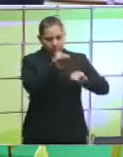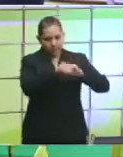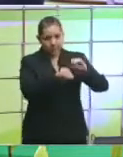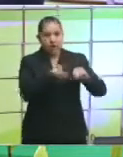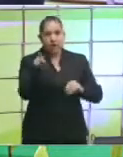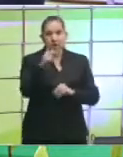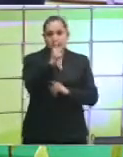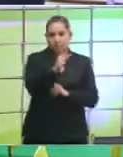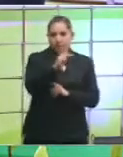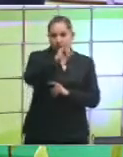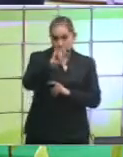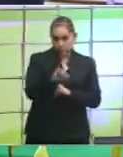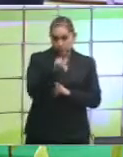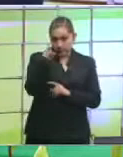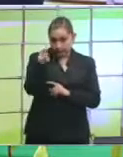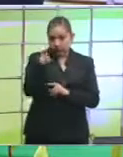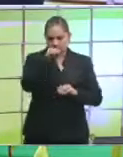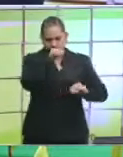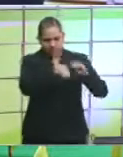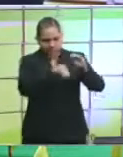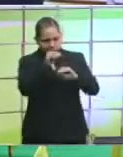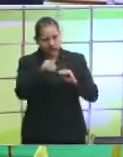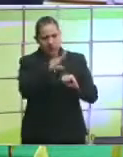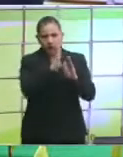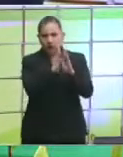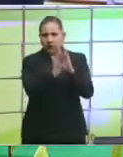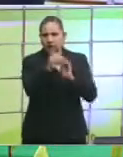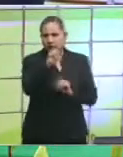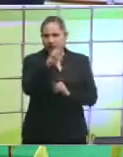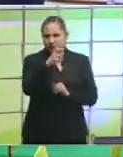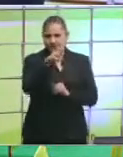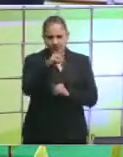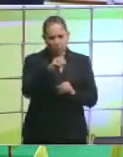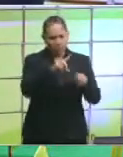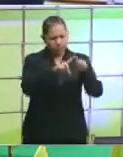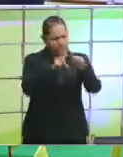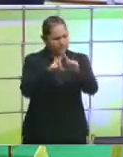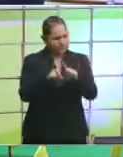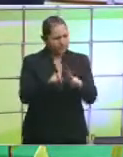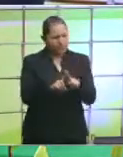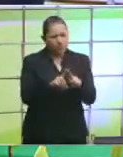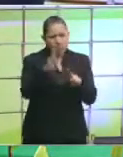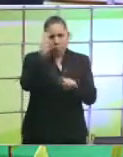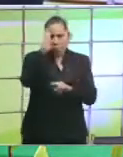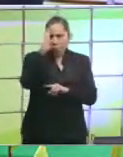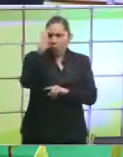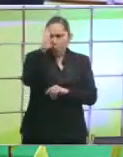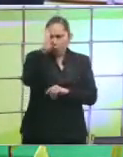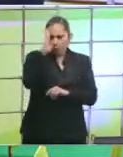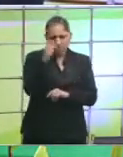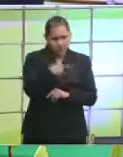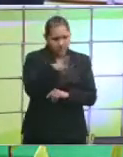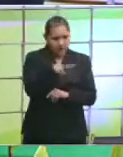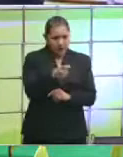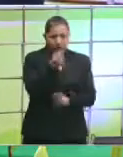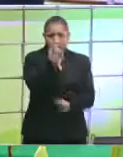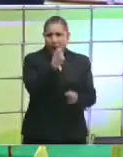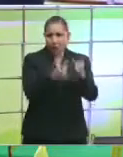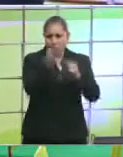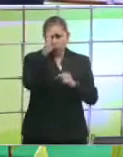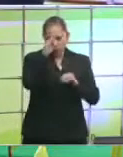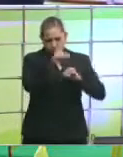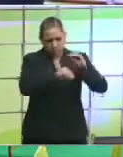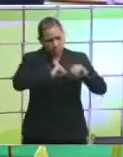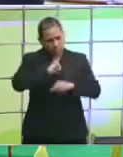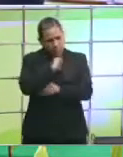genera archivos gigantescos usted lo sabe y luego son archivos a veces inútiles en el sentido